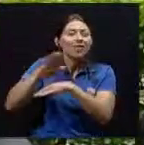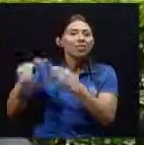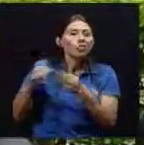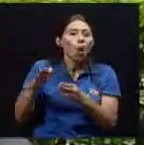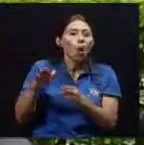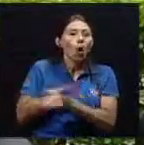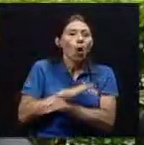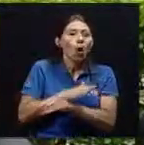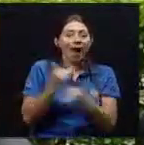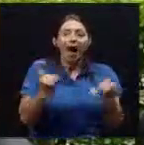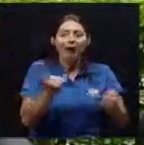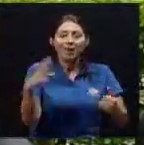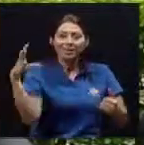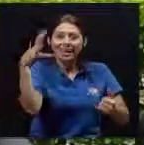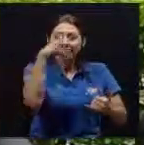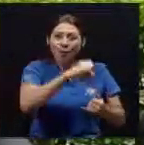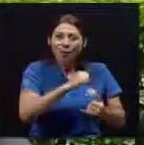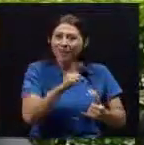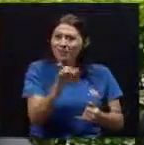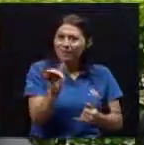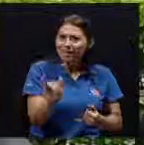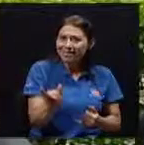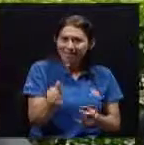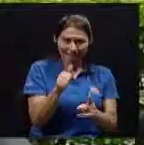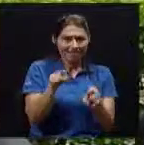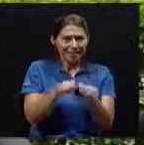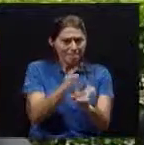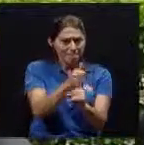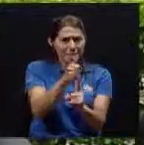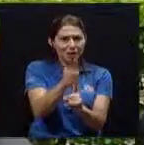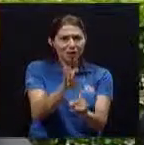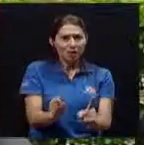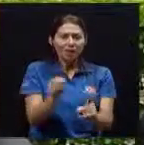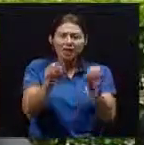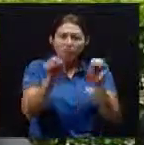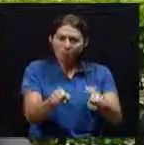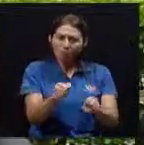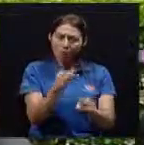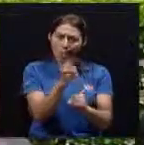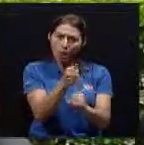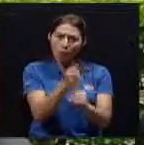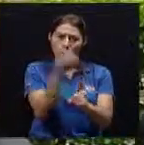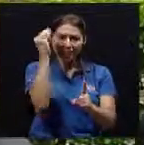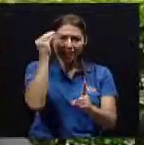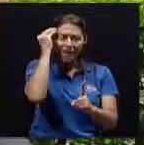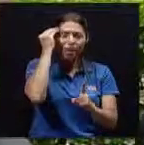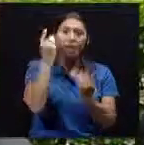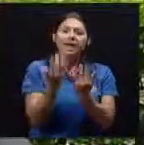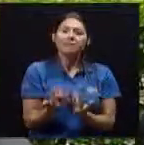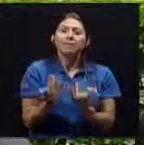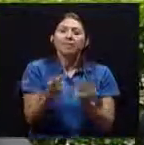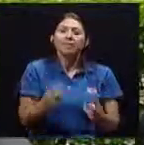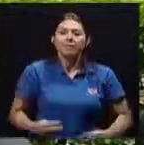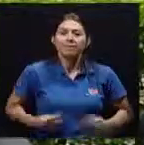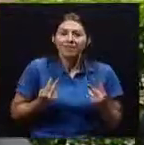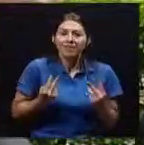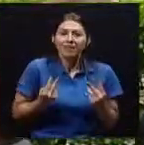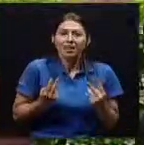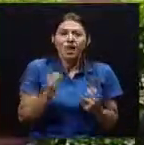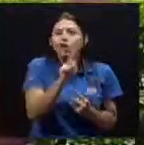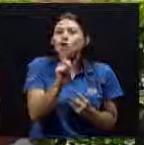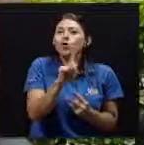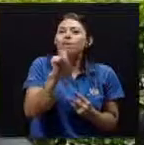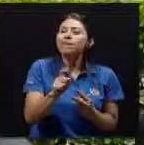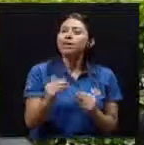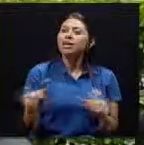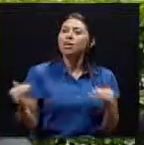así, que él también puede ir formando su propio criterio, que él también puede ir formando sus expectativas hacia la vida y que no necesariamente tienen que ser iguales a las